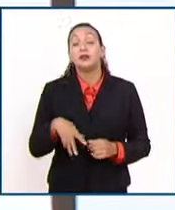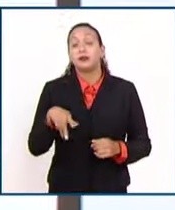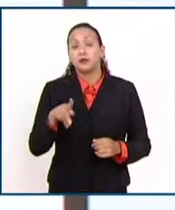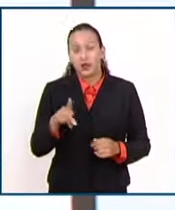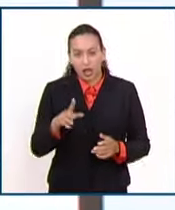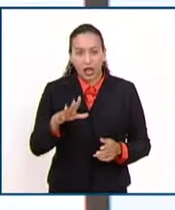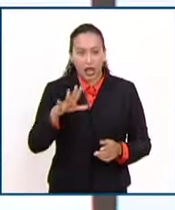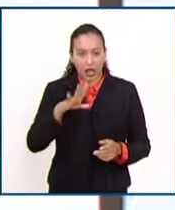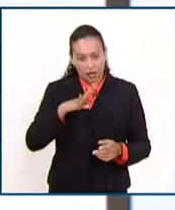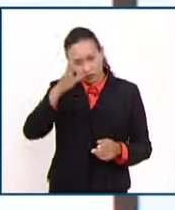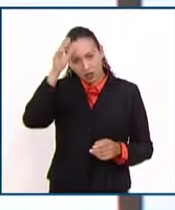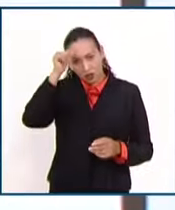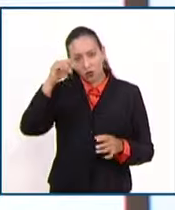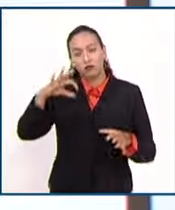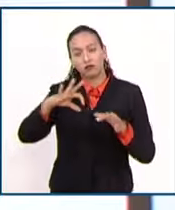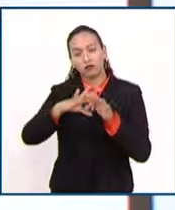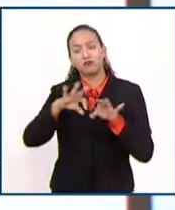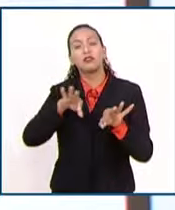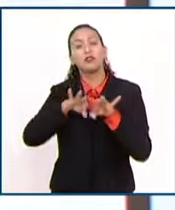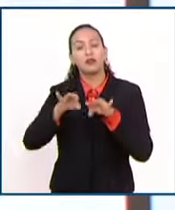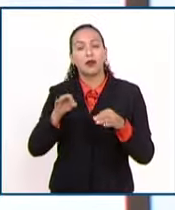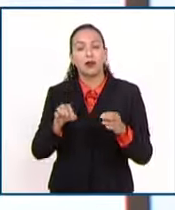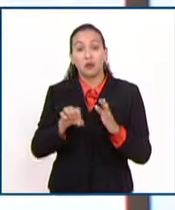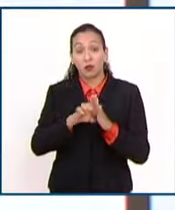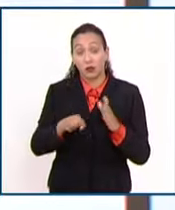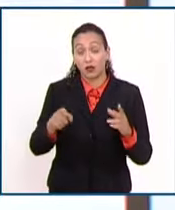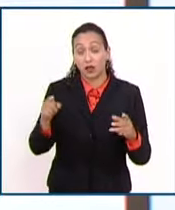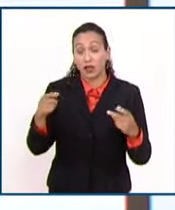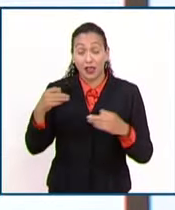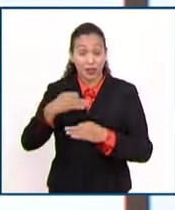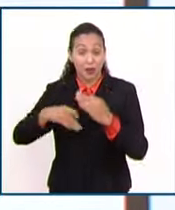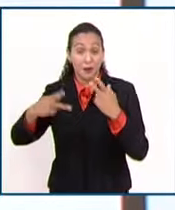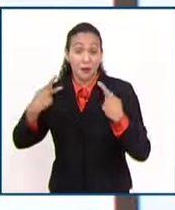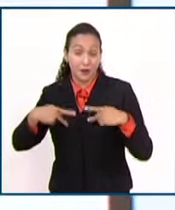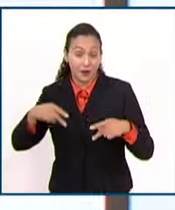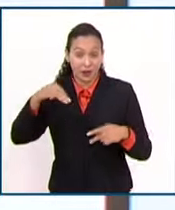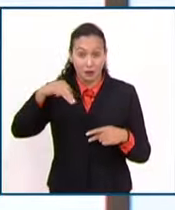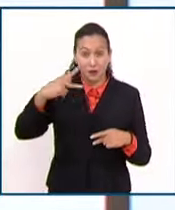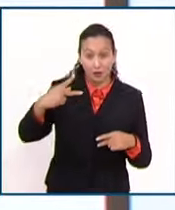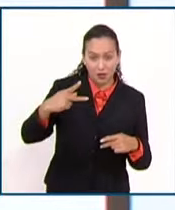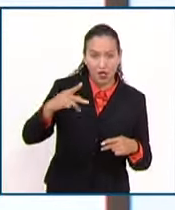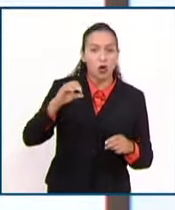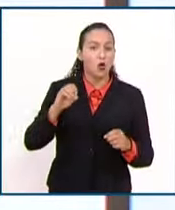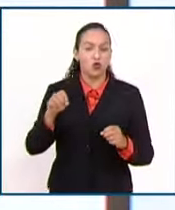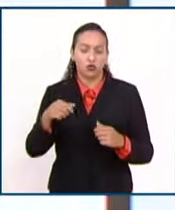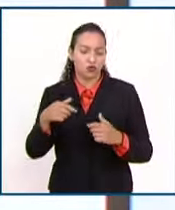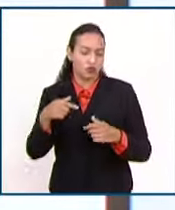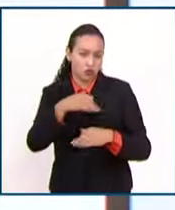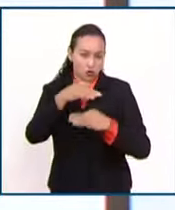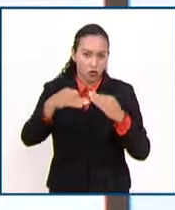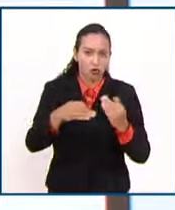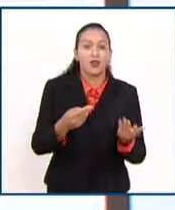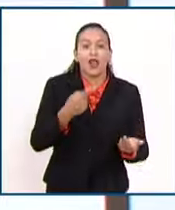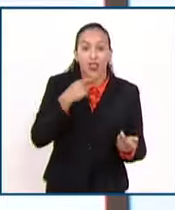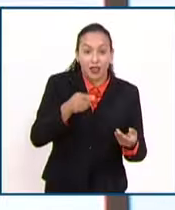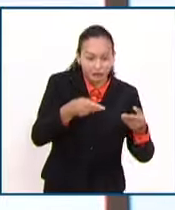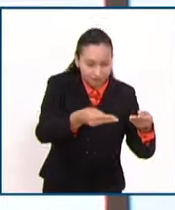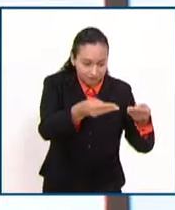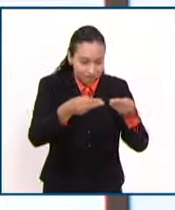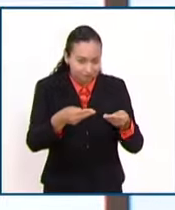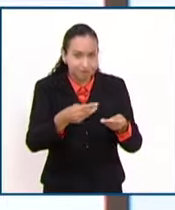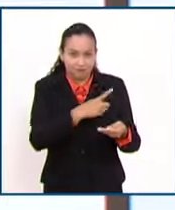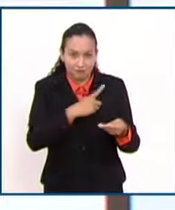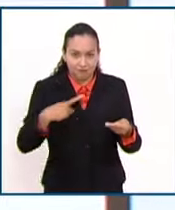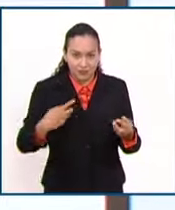un convenio de colaboración en el que toda agencia del Ministerio Público tiene que recibir una denuncia por esta materia, y en algunos